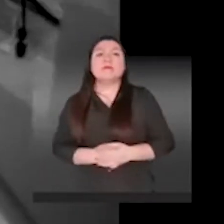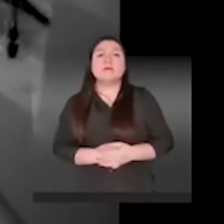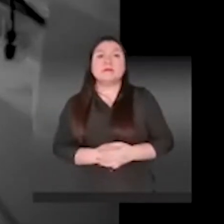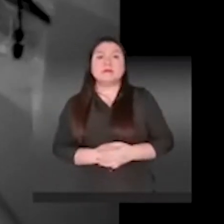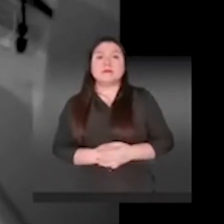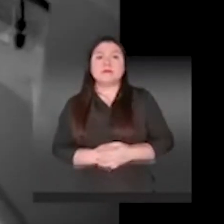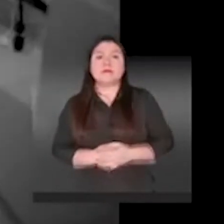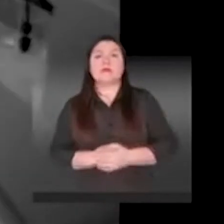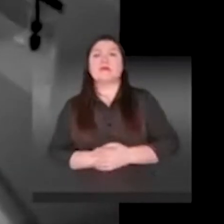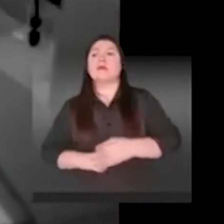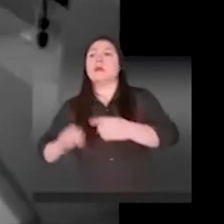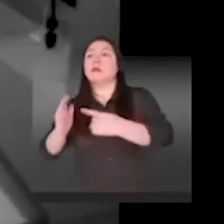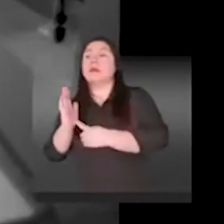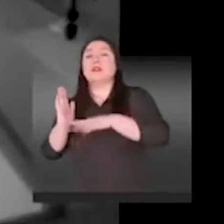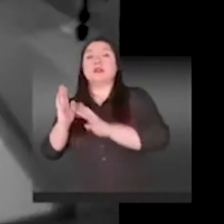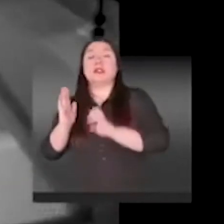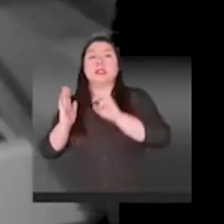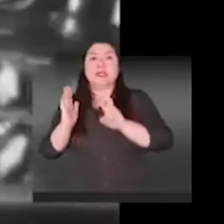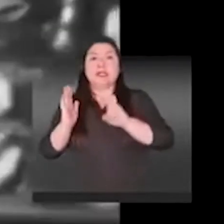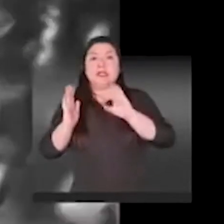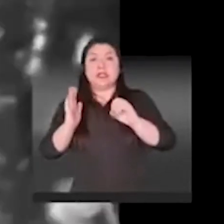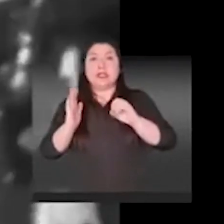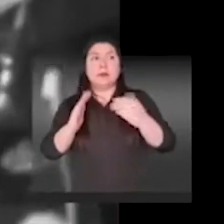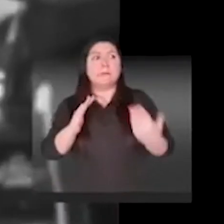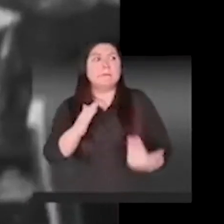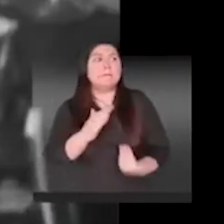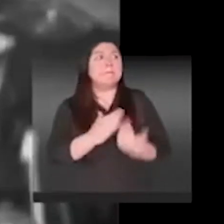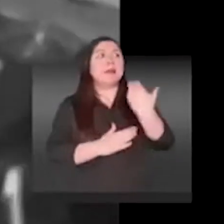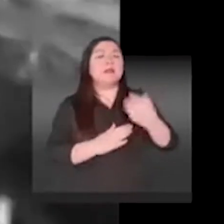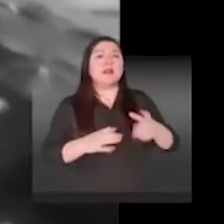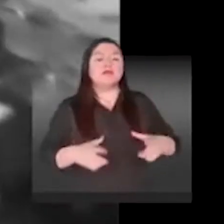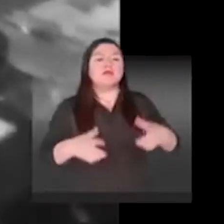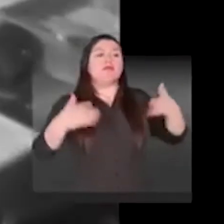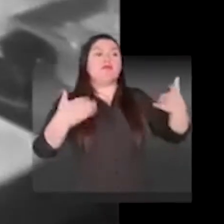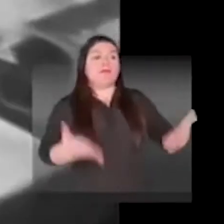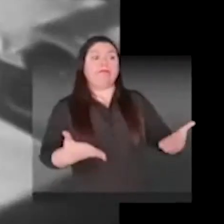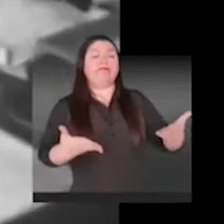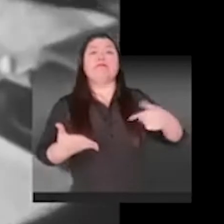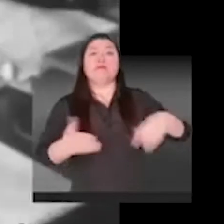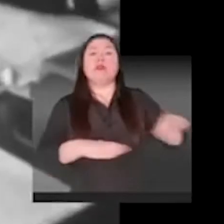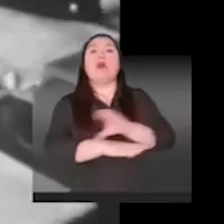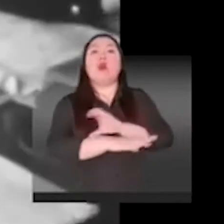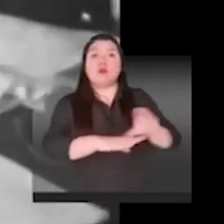En los años 70, llegaron los primeros computadores para iniciar a digitalizar los procesos.